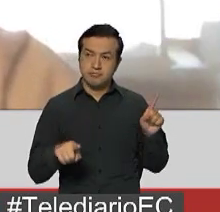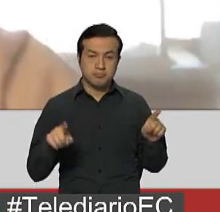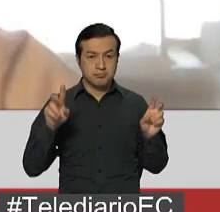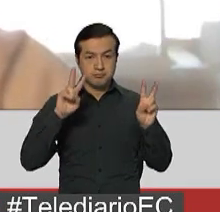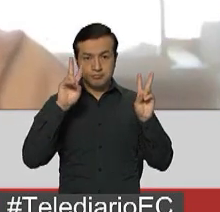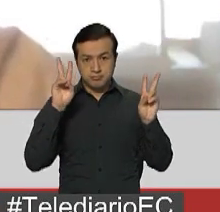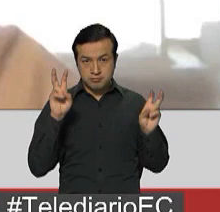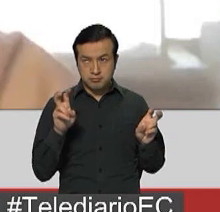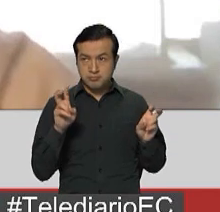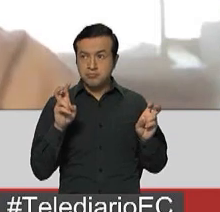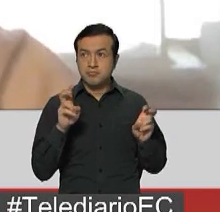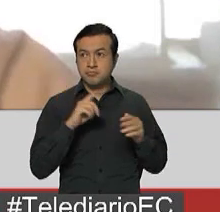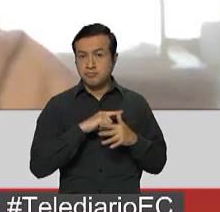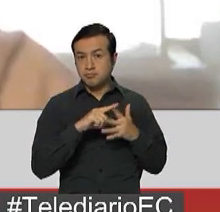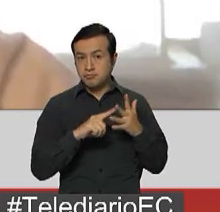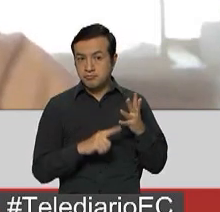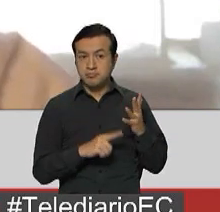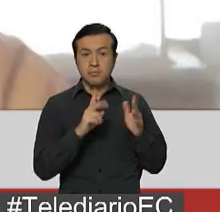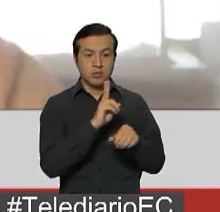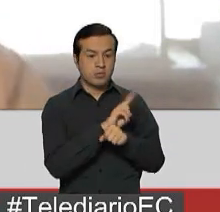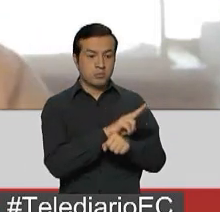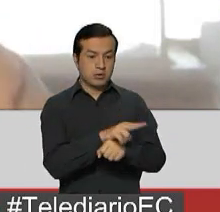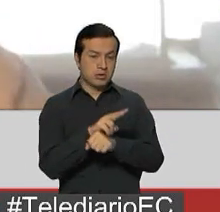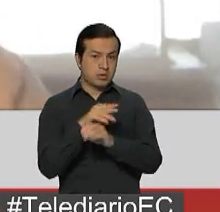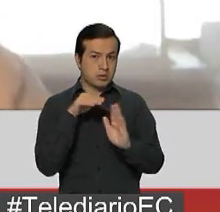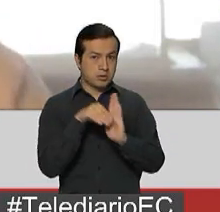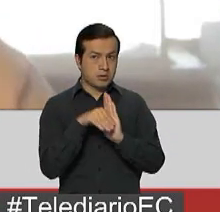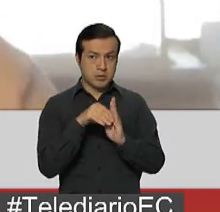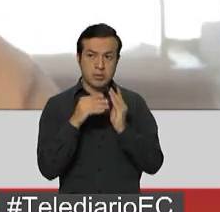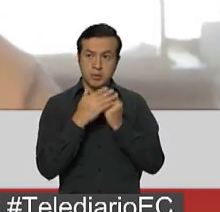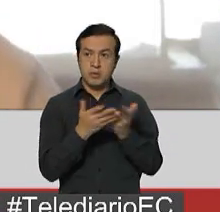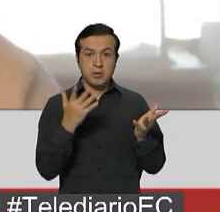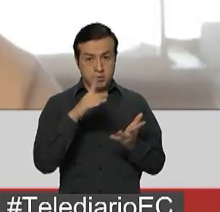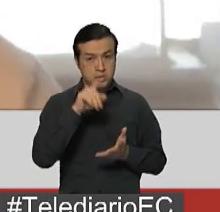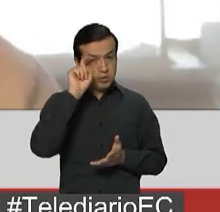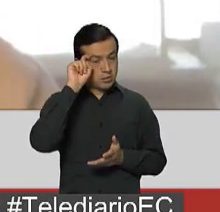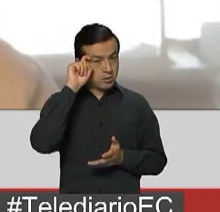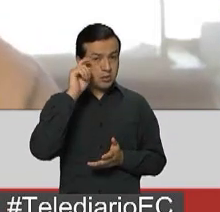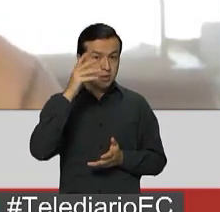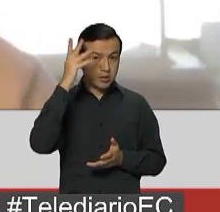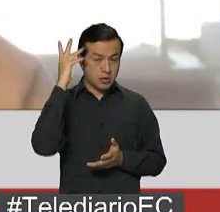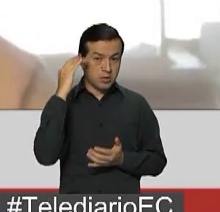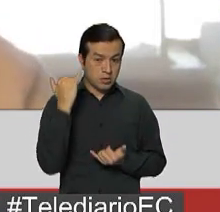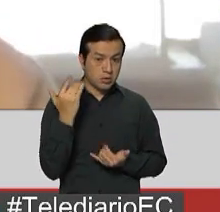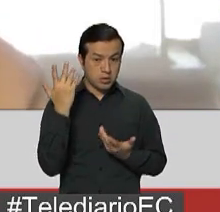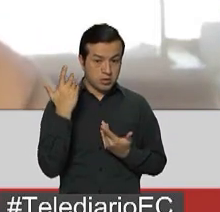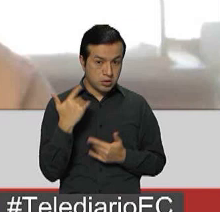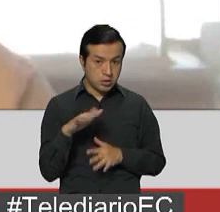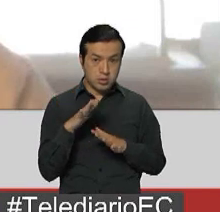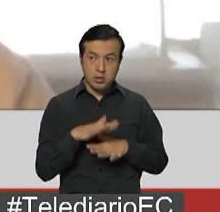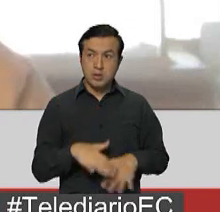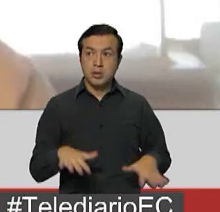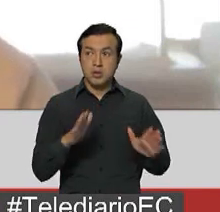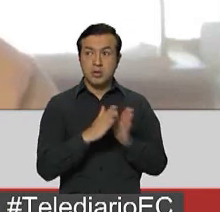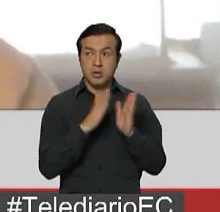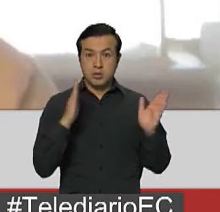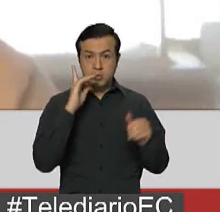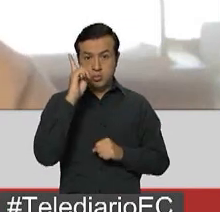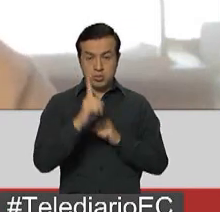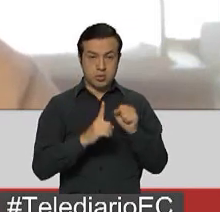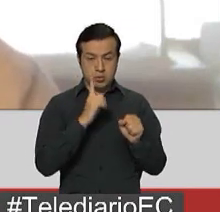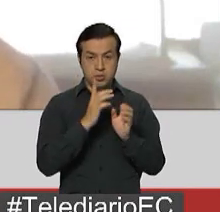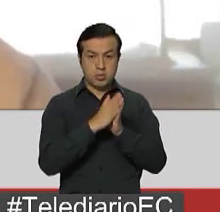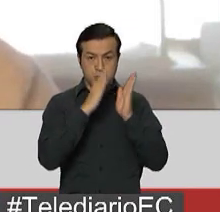que ver con la reconstitución la realización de la superintendencia de bancos usted recordará que ahora estamos justamente cumpliendo un año